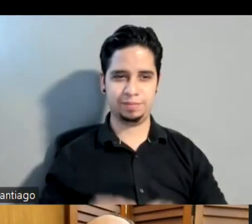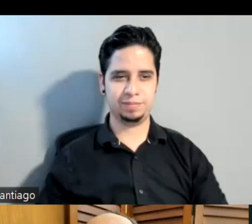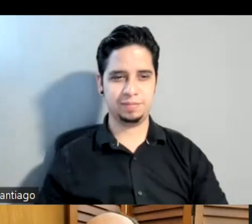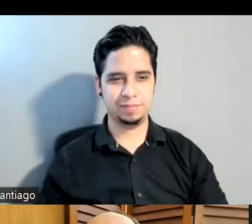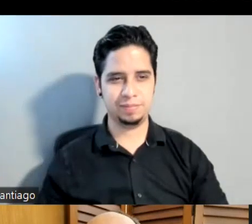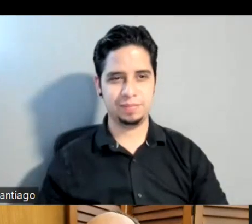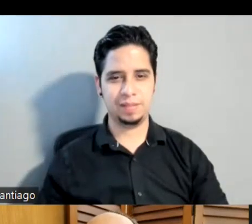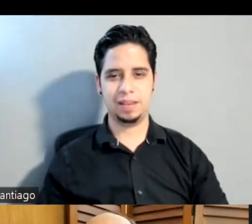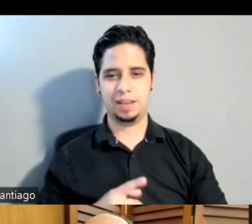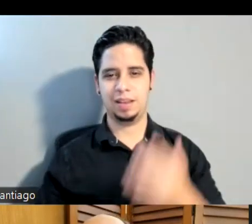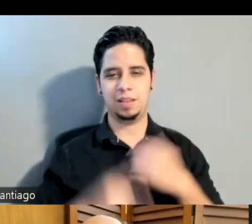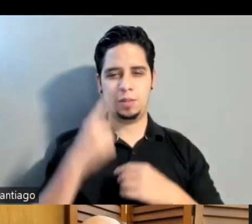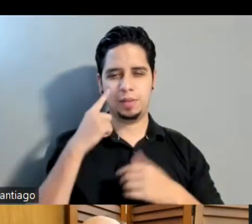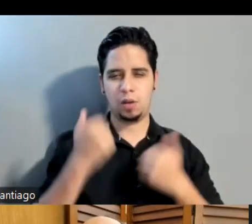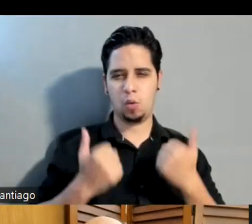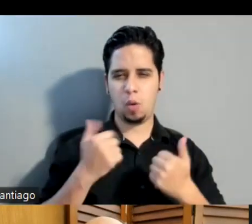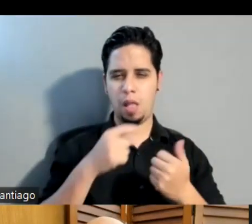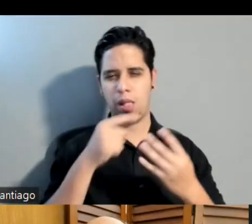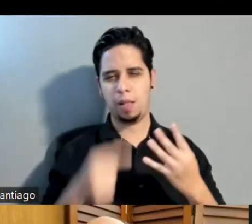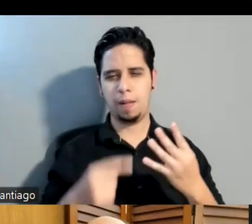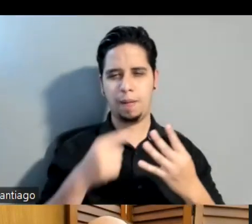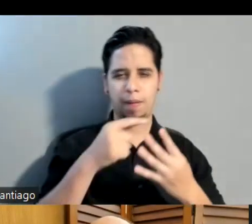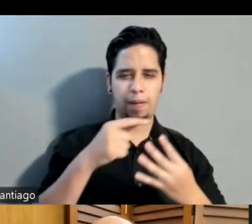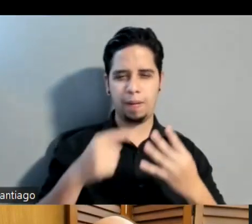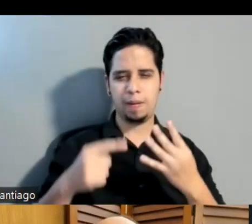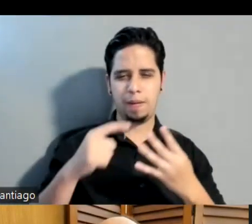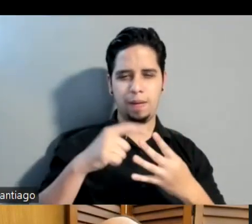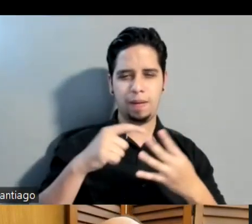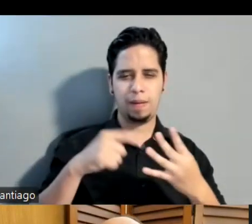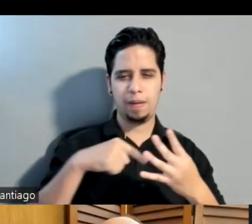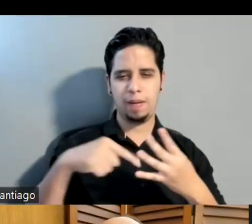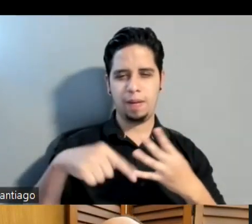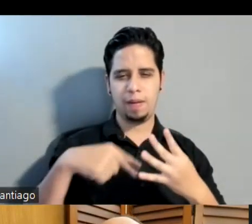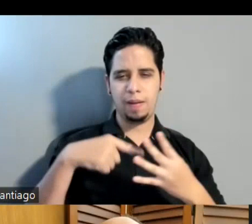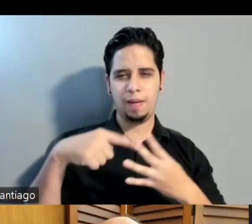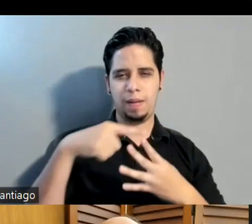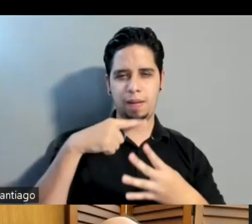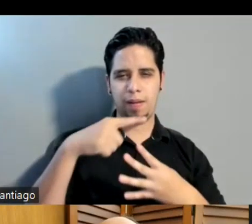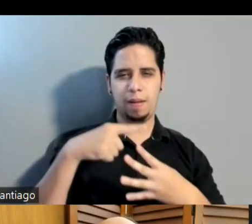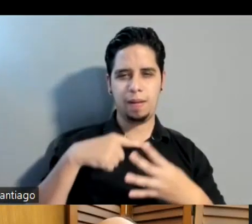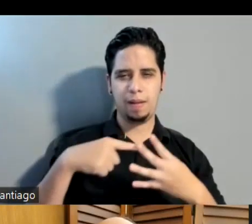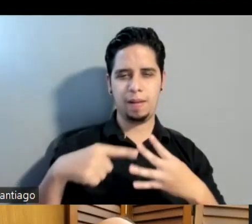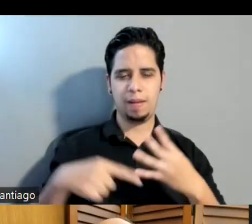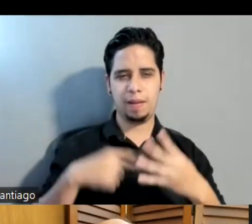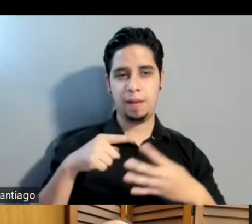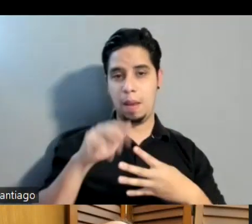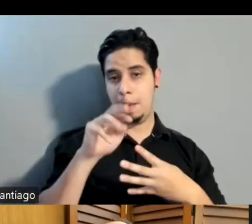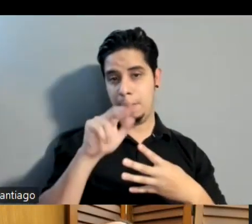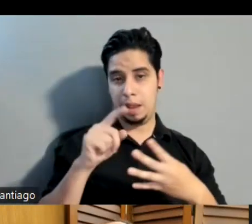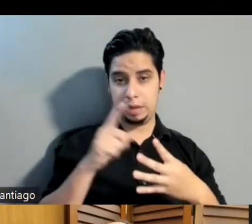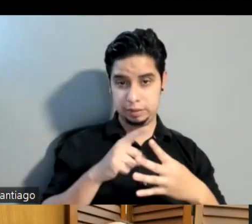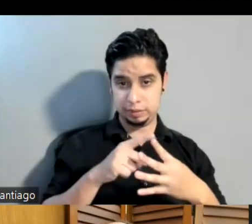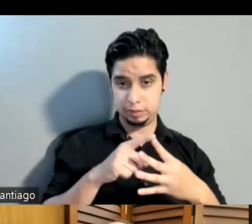¿Qué tú crees, Jorge? ¿Qué te suena? No sé. Mary Shelley, con Frankenstein